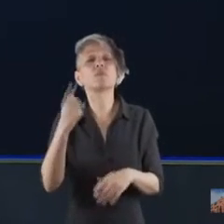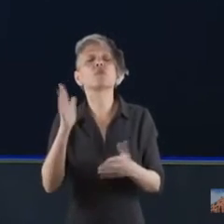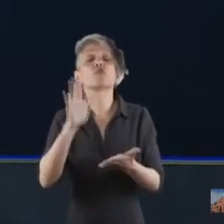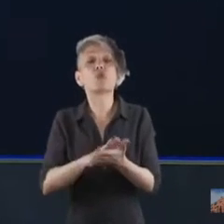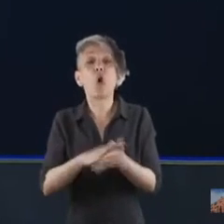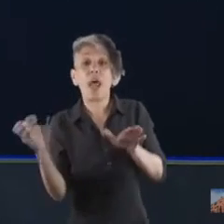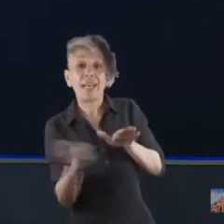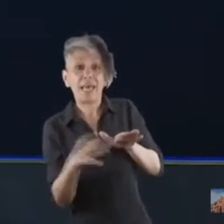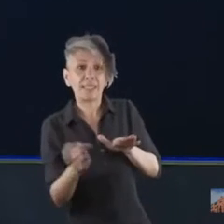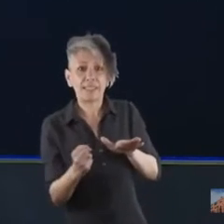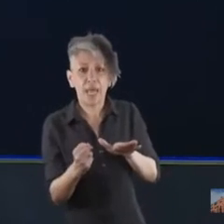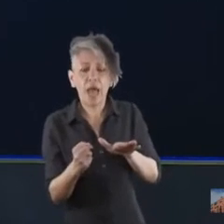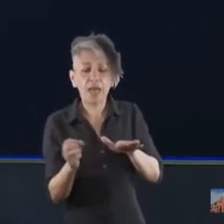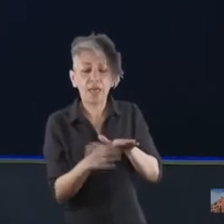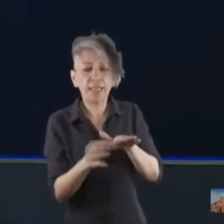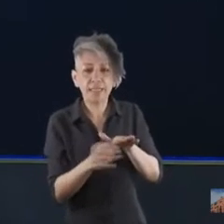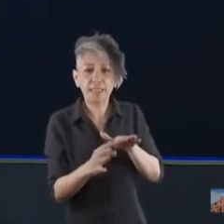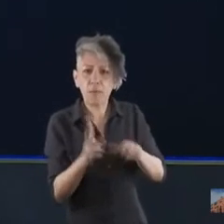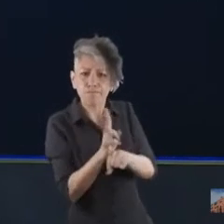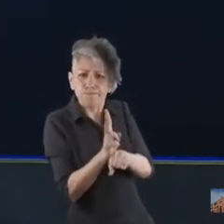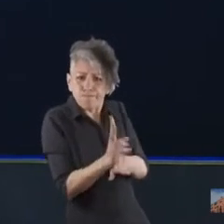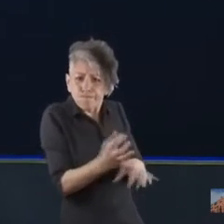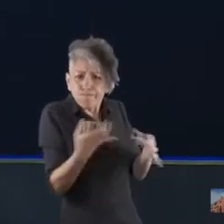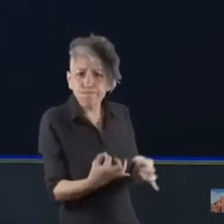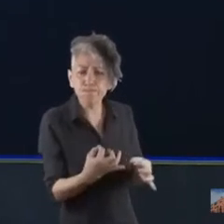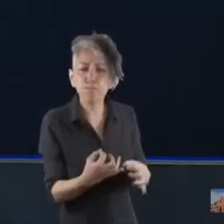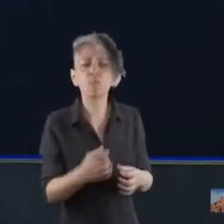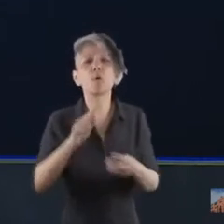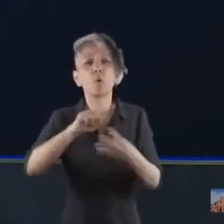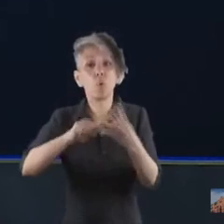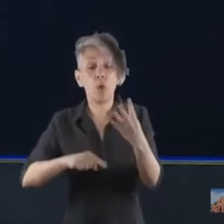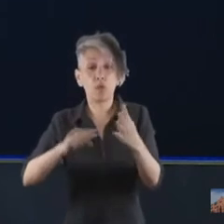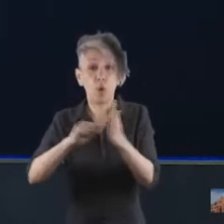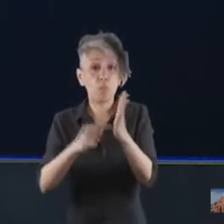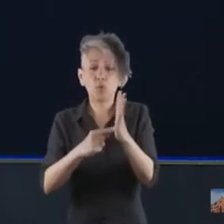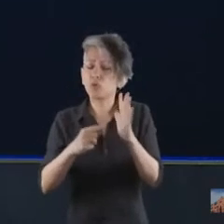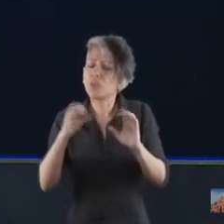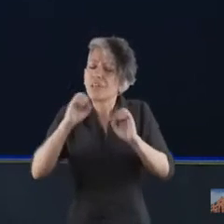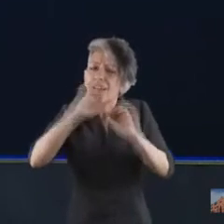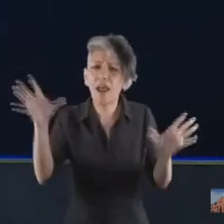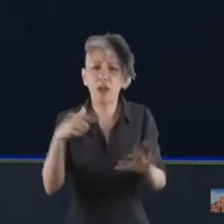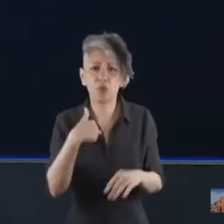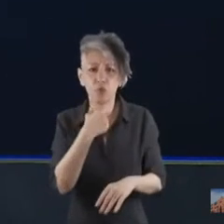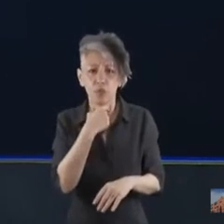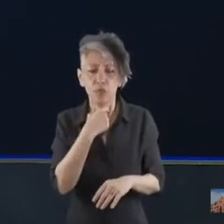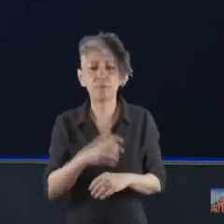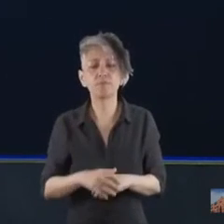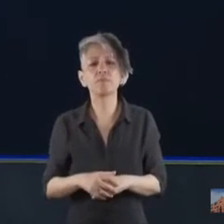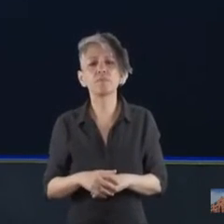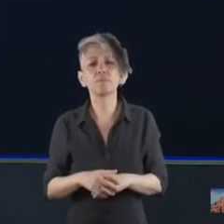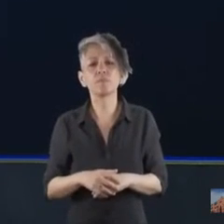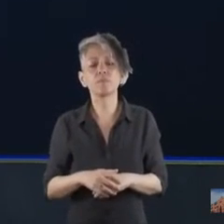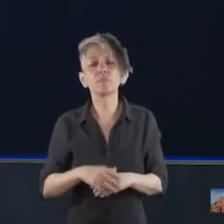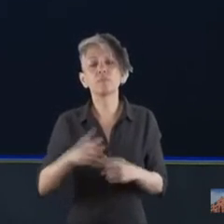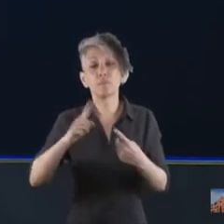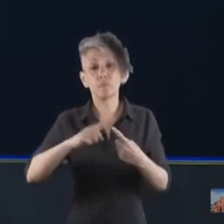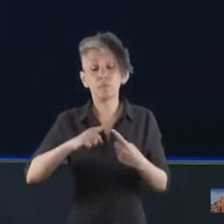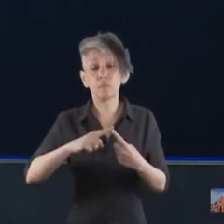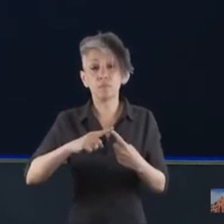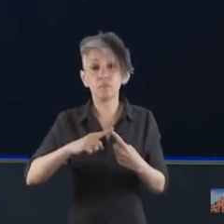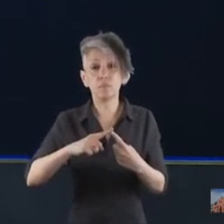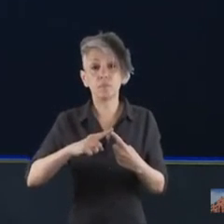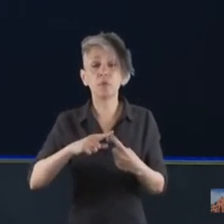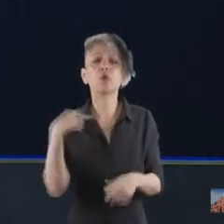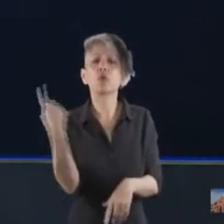quisiera dejarles cuatro conceptos también bien claros del primer día en primer lugar hemos acordado